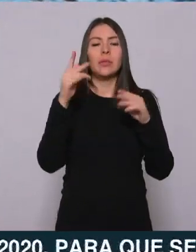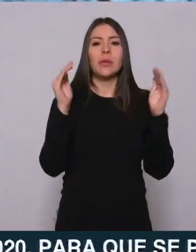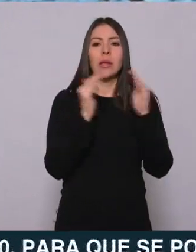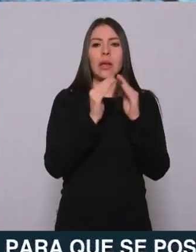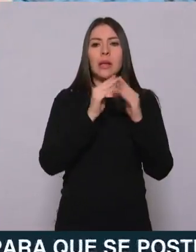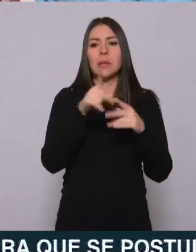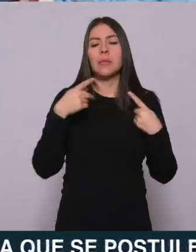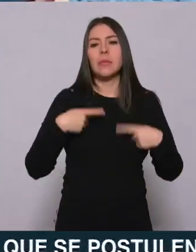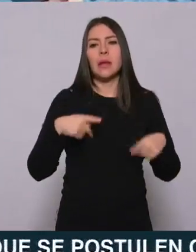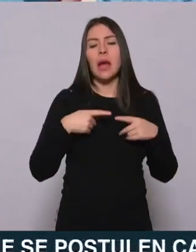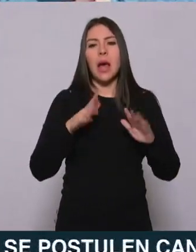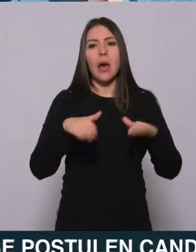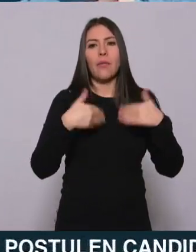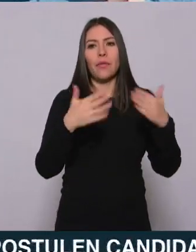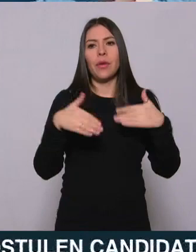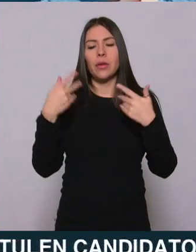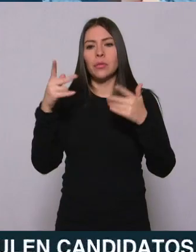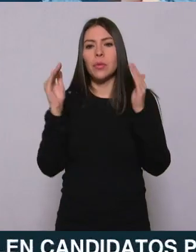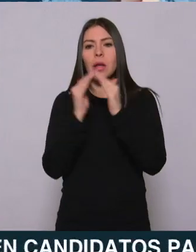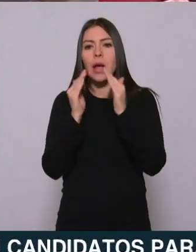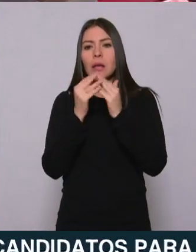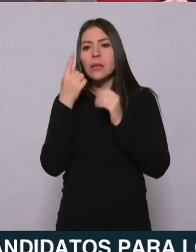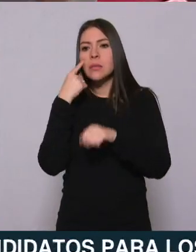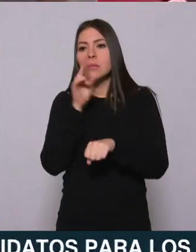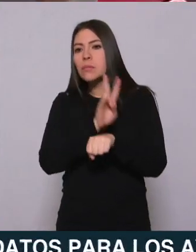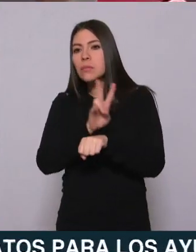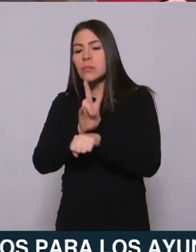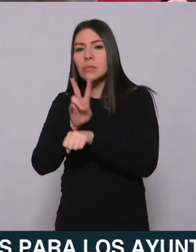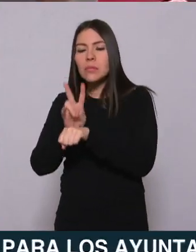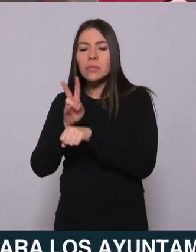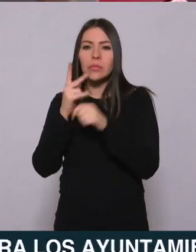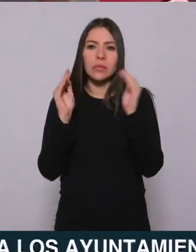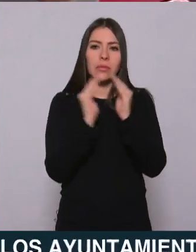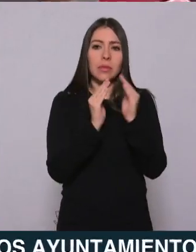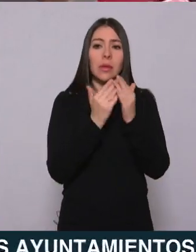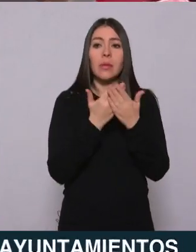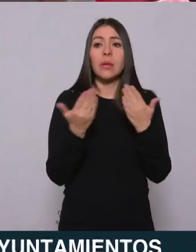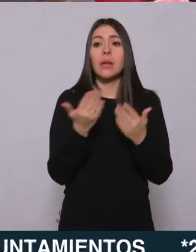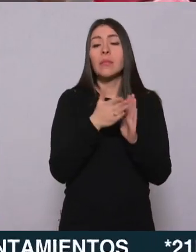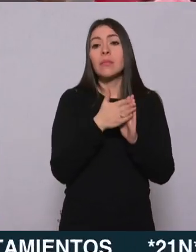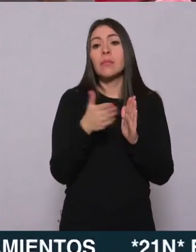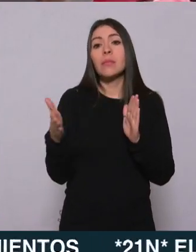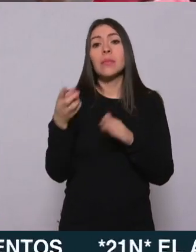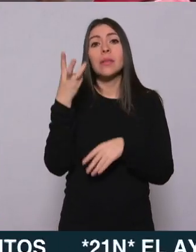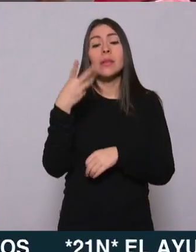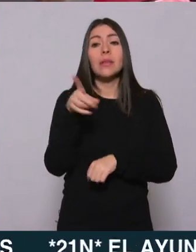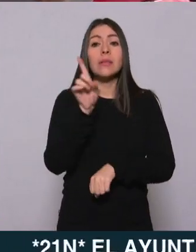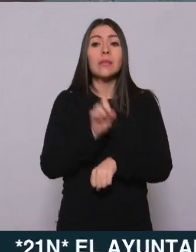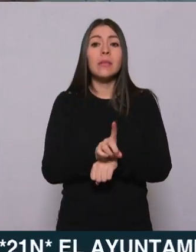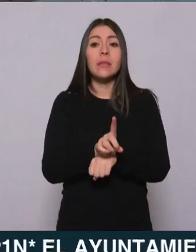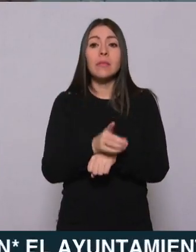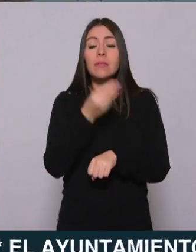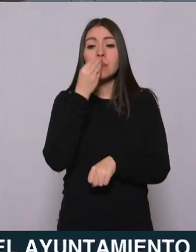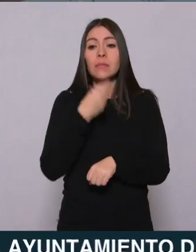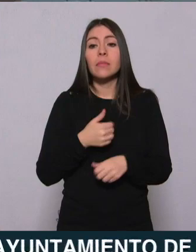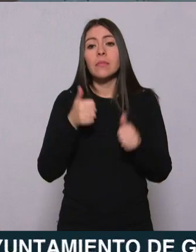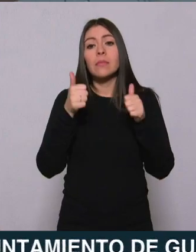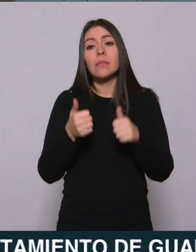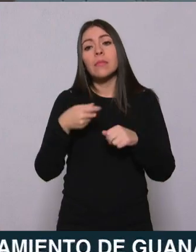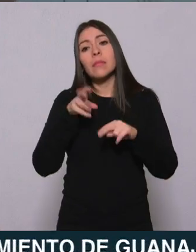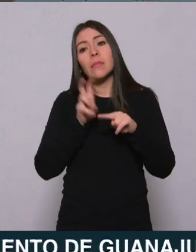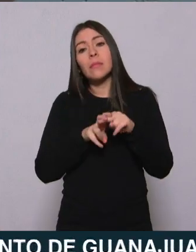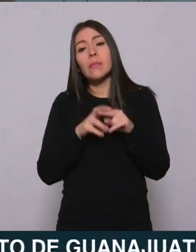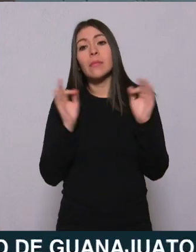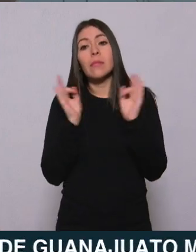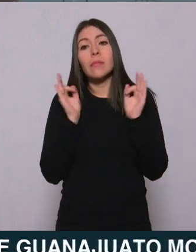de sus domicilios para estar más al pendiente de estos. Llevan 3 días así, utilizando el interior de un automóvil para resguardarse del